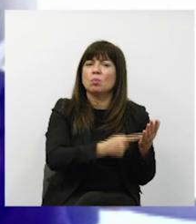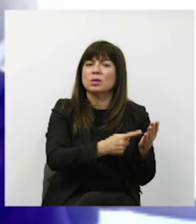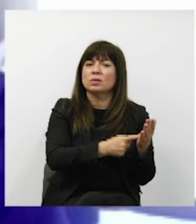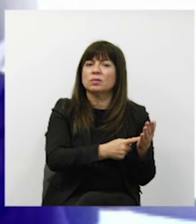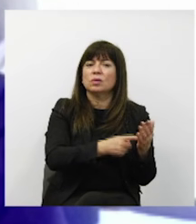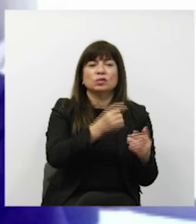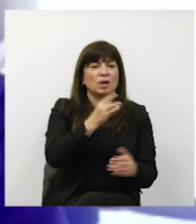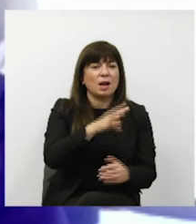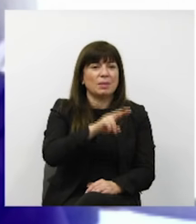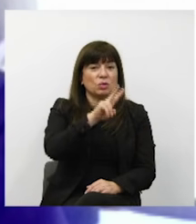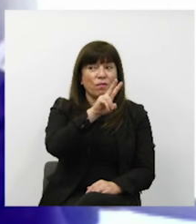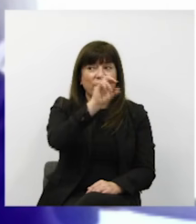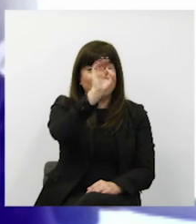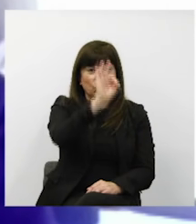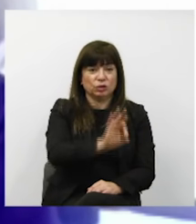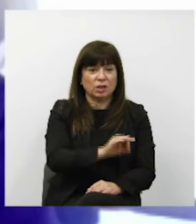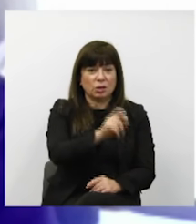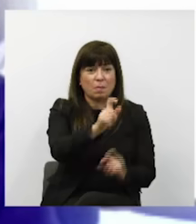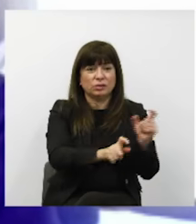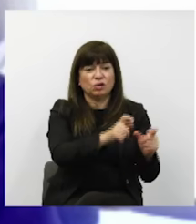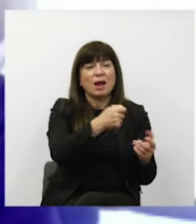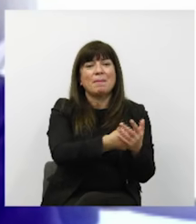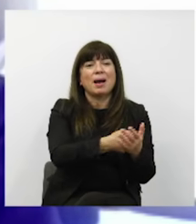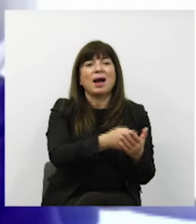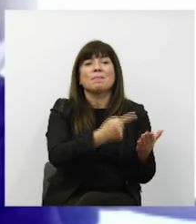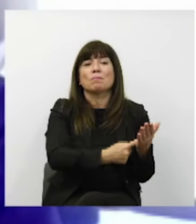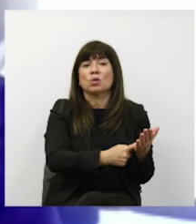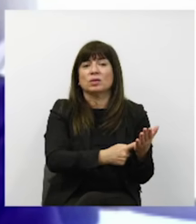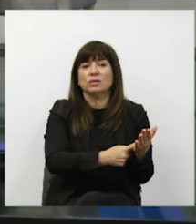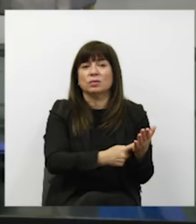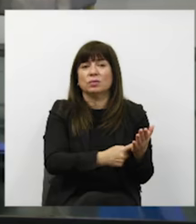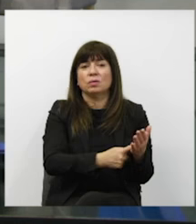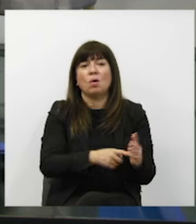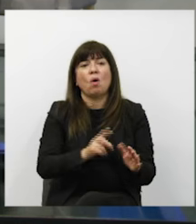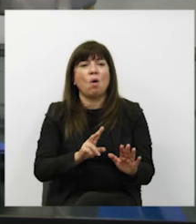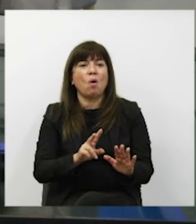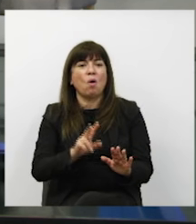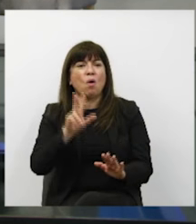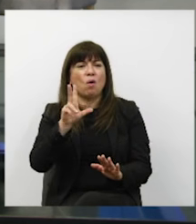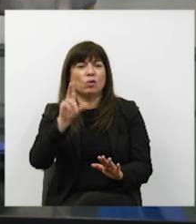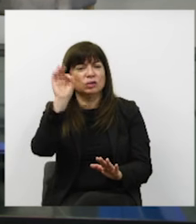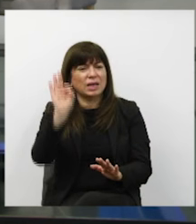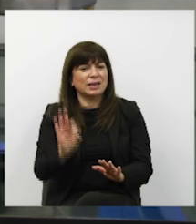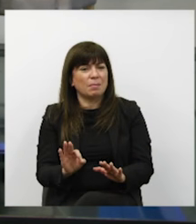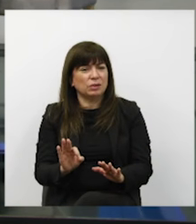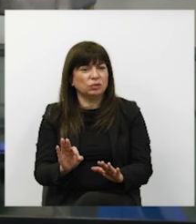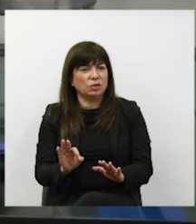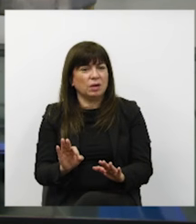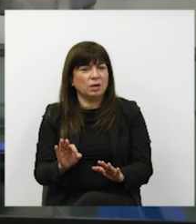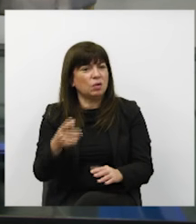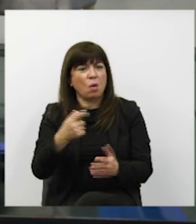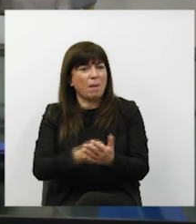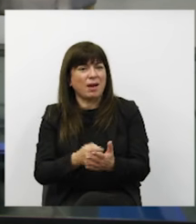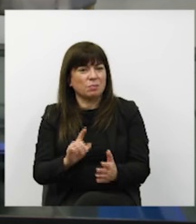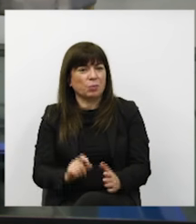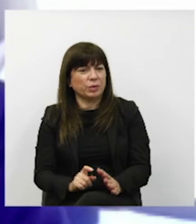personas pagan impuestos y en la OCDE es exactamente lo inverso, un 80% de las personas pagan impuestos. O sea, no es tanto la